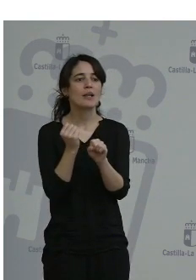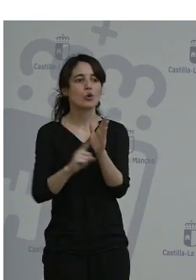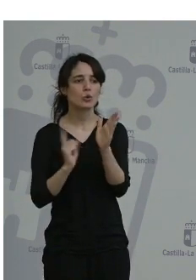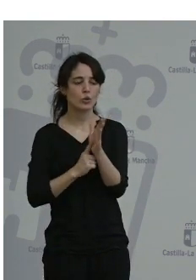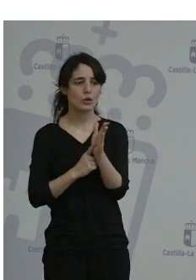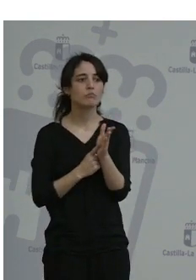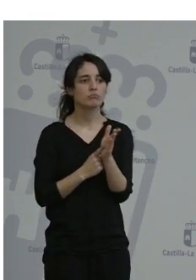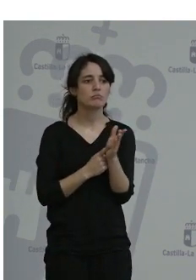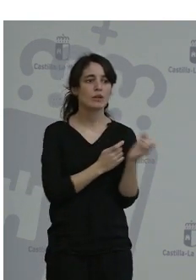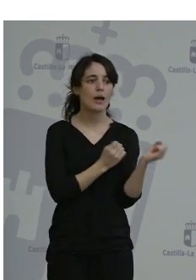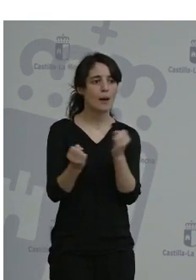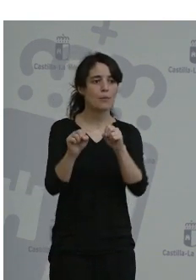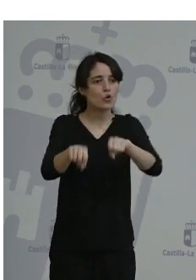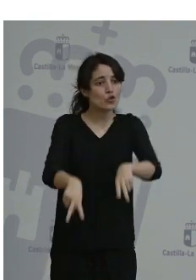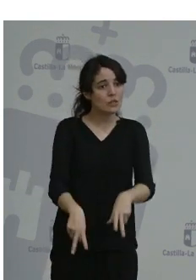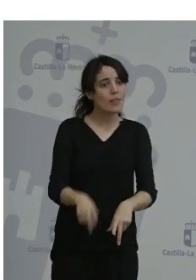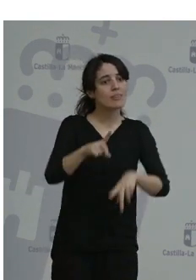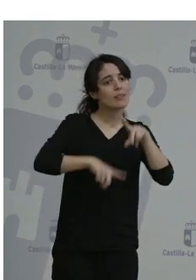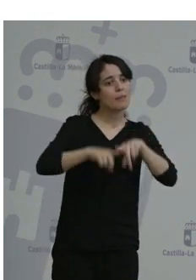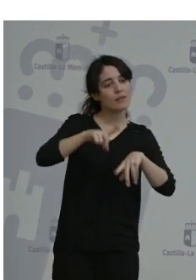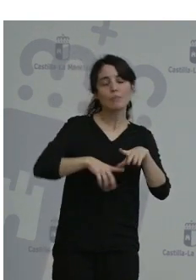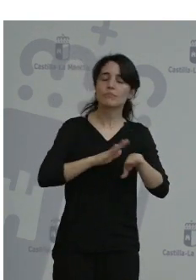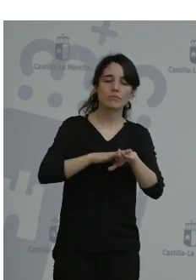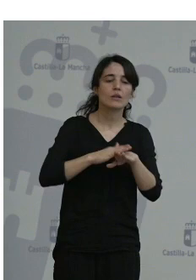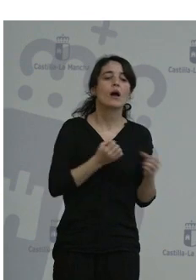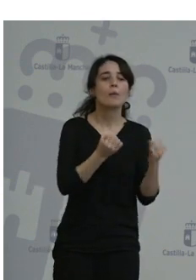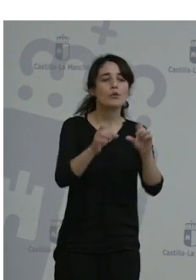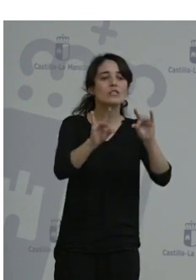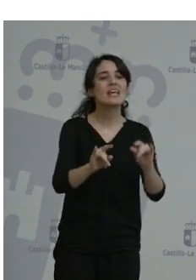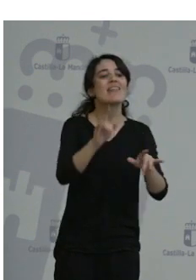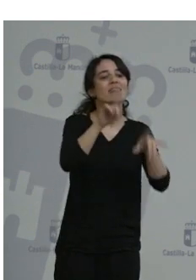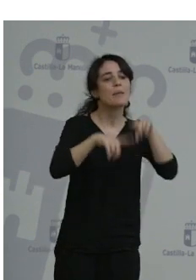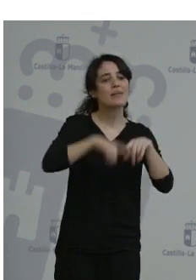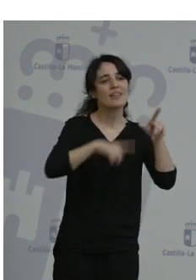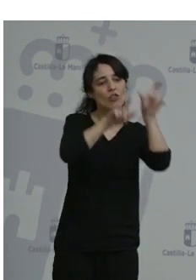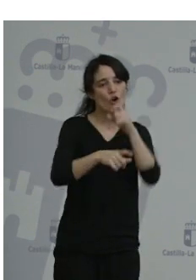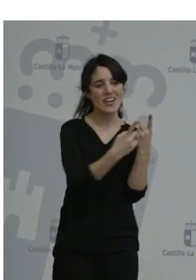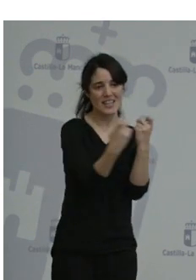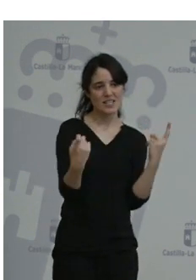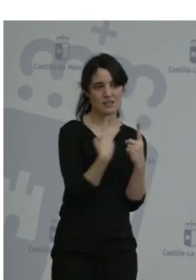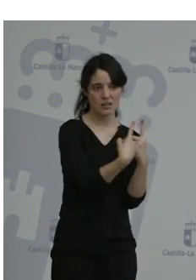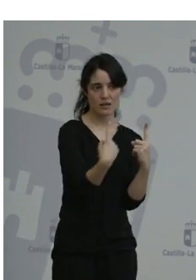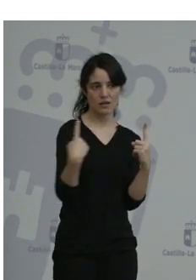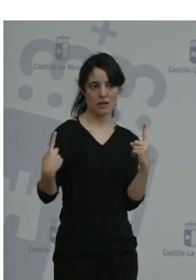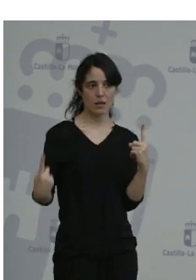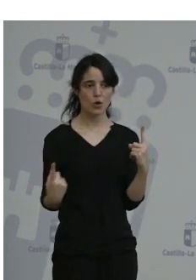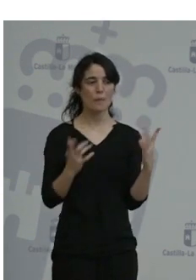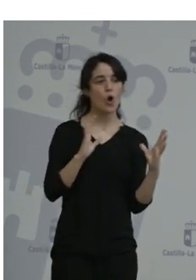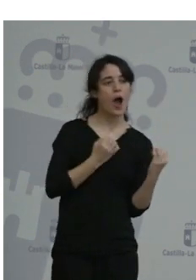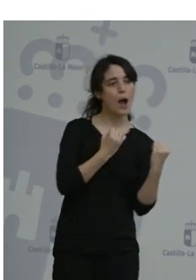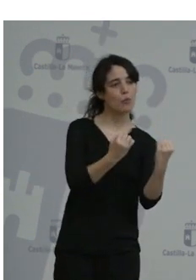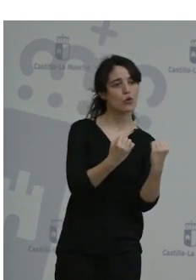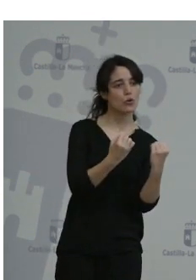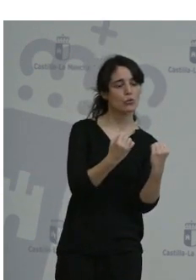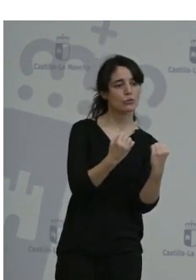en las necesidades que cada uno requiera. Es verdad que ese apoyo no solo tiene que ser con personas, lo ha dicho Luis